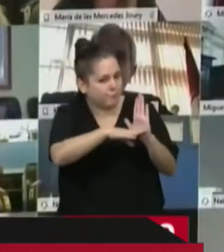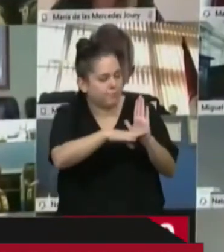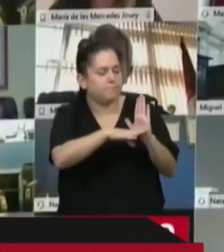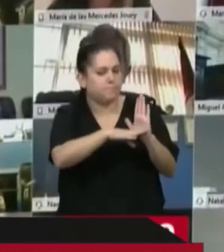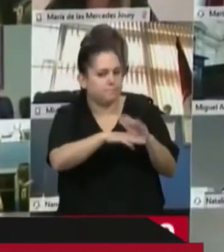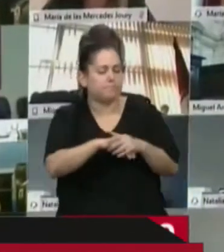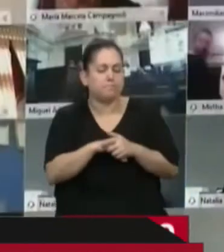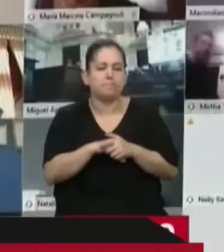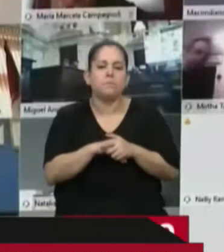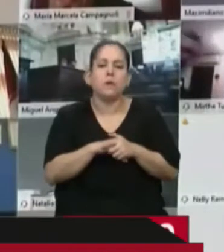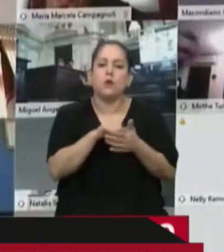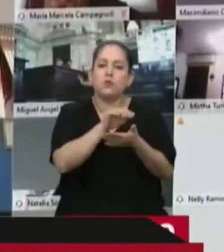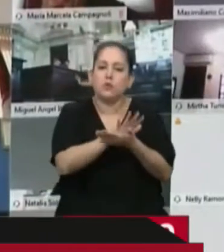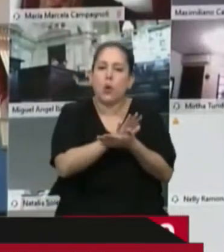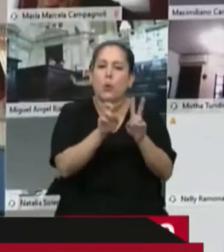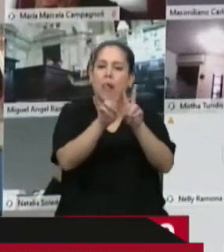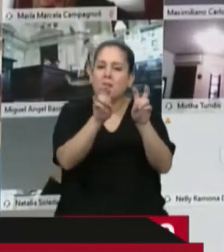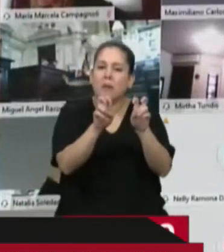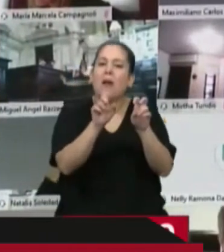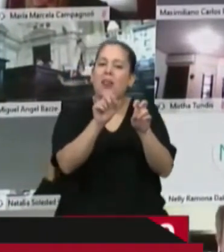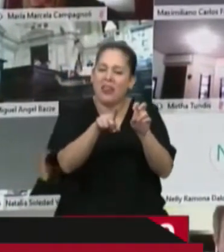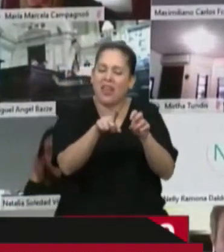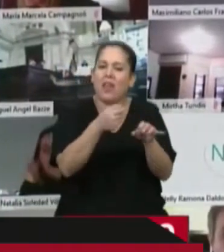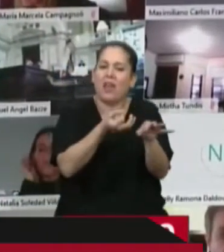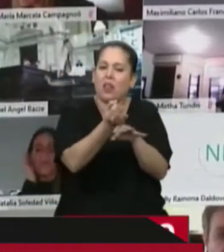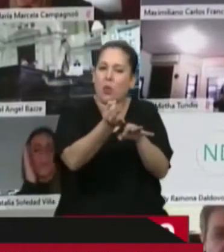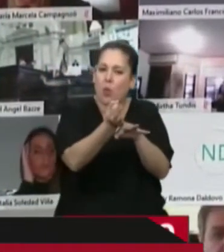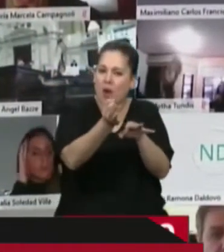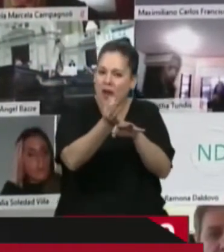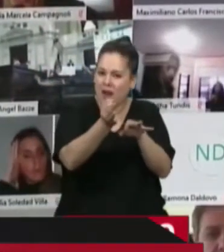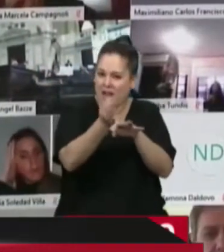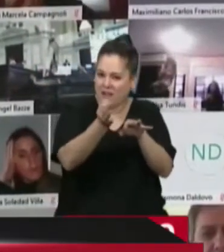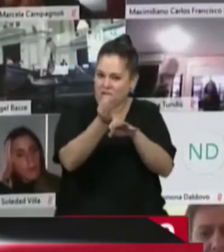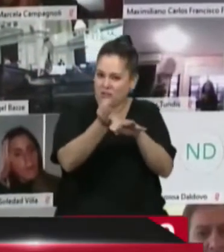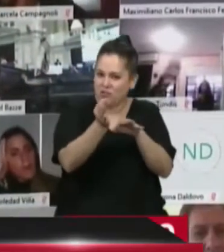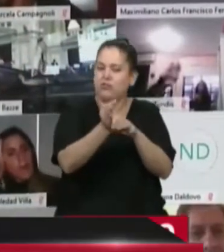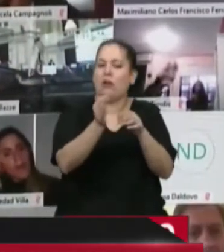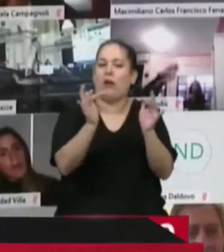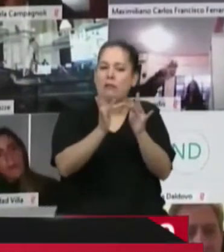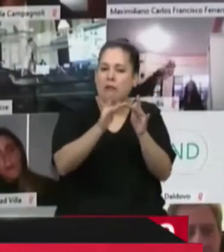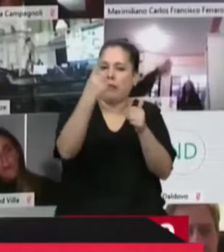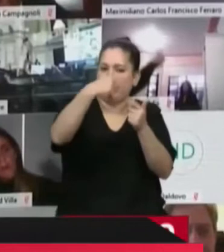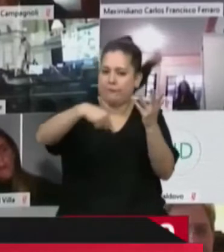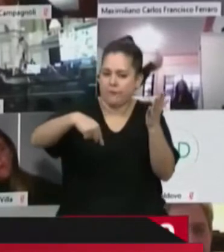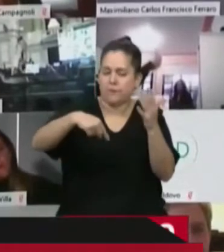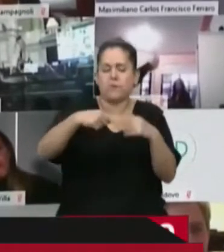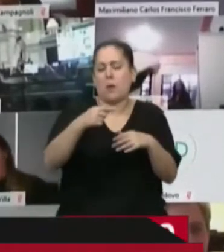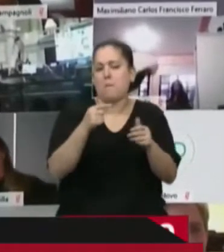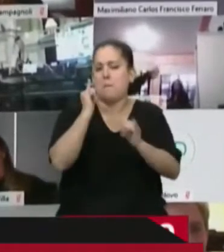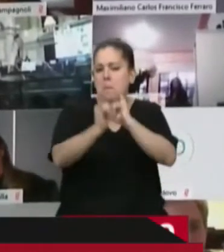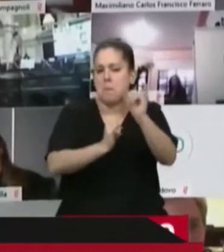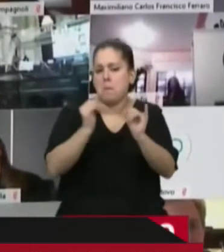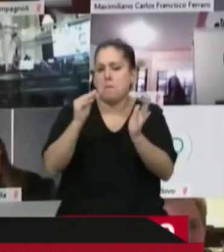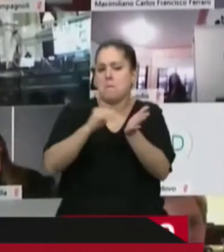Porque, digamos, la ley no lo permitía y entonces lo que estamos haciendo en estos momentos no estaría permitido por la ley de